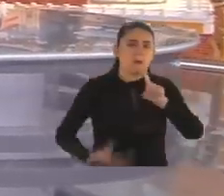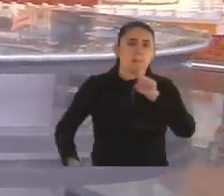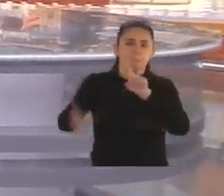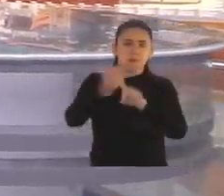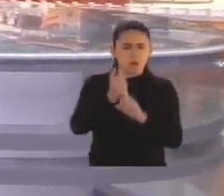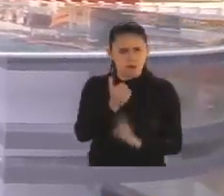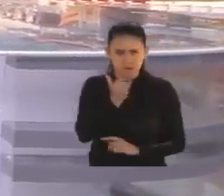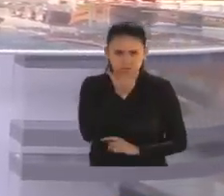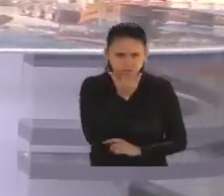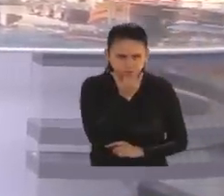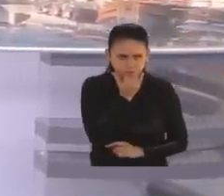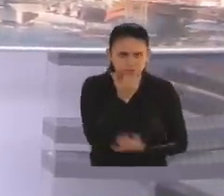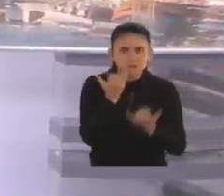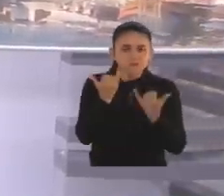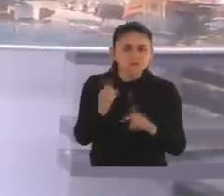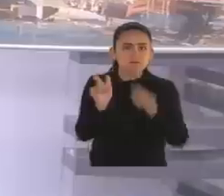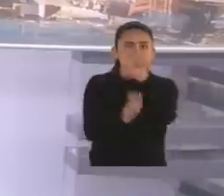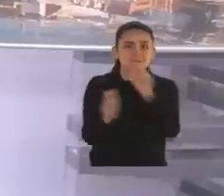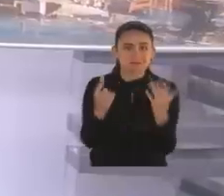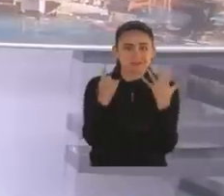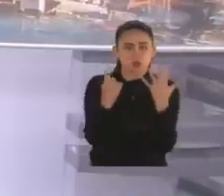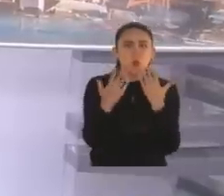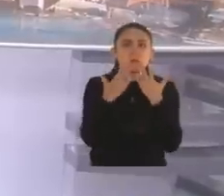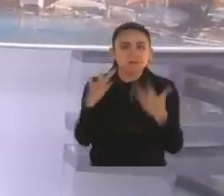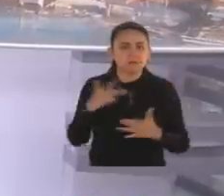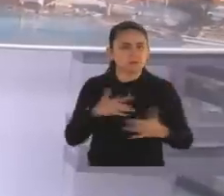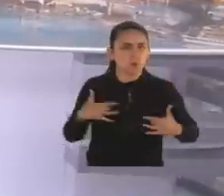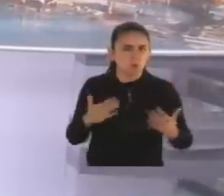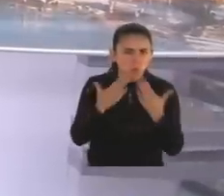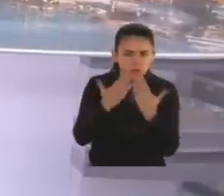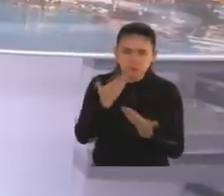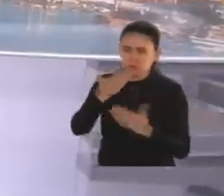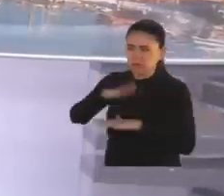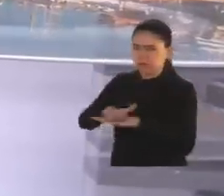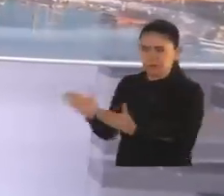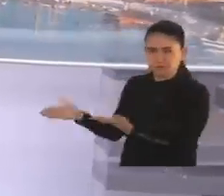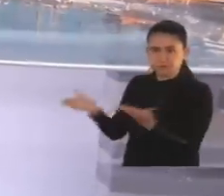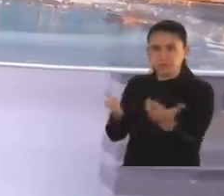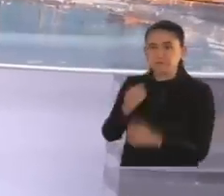preguntarle qué ha pasado, cómo están estas personas. Adelante, buenas tardes.